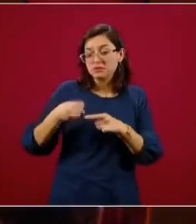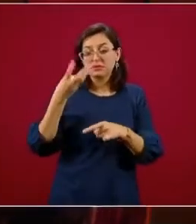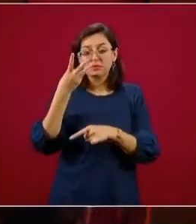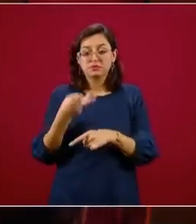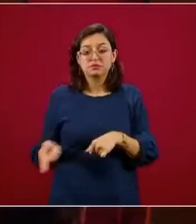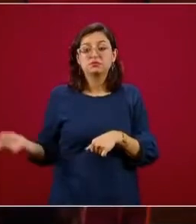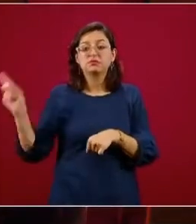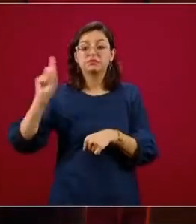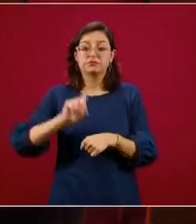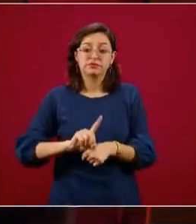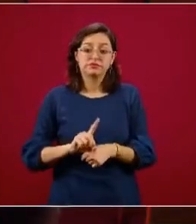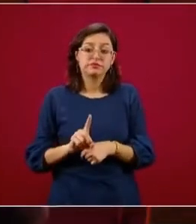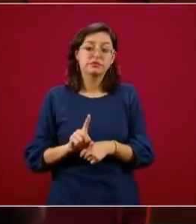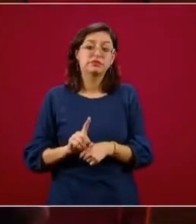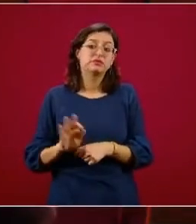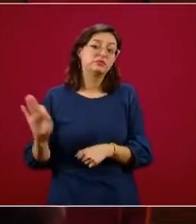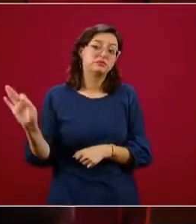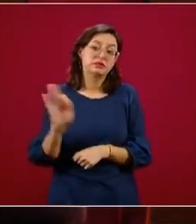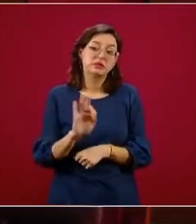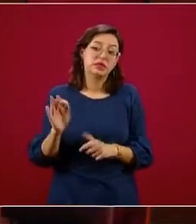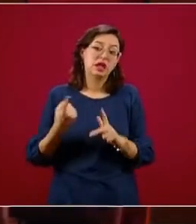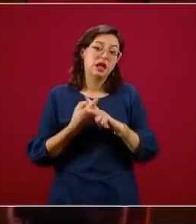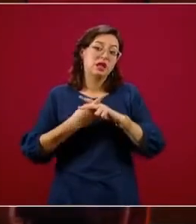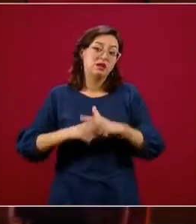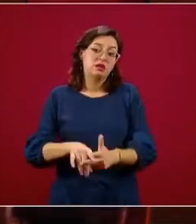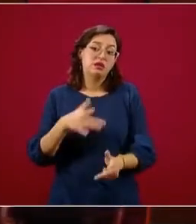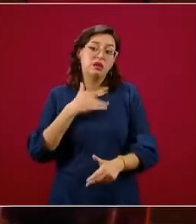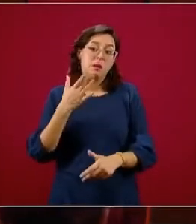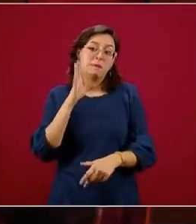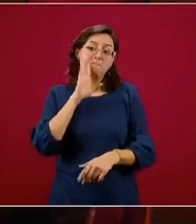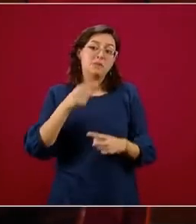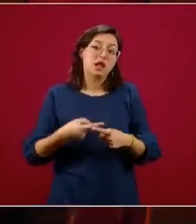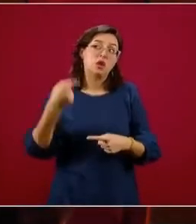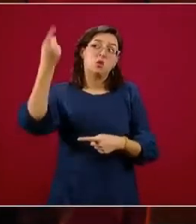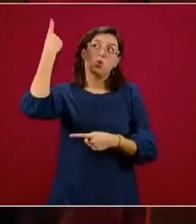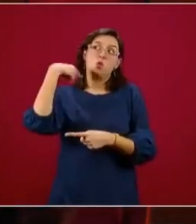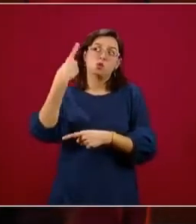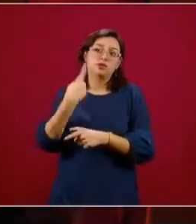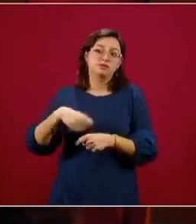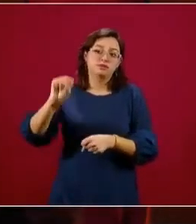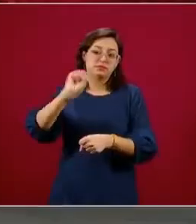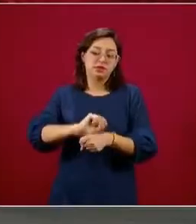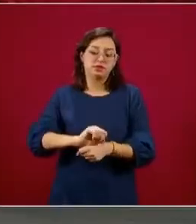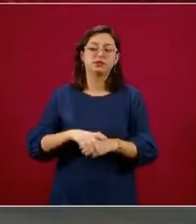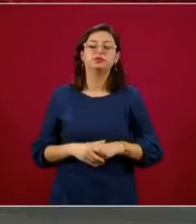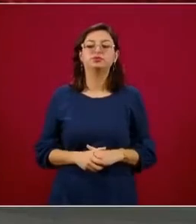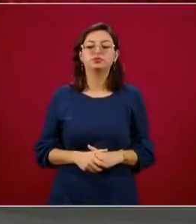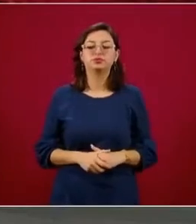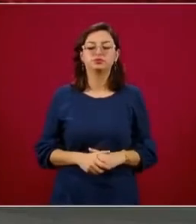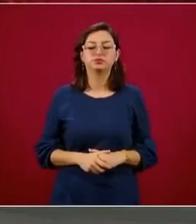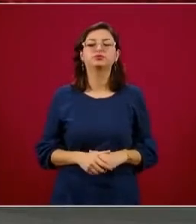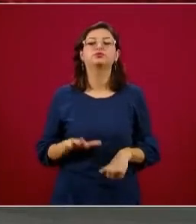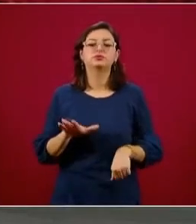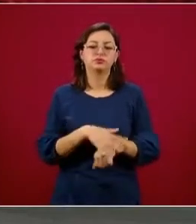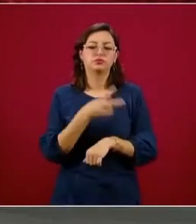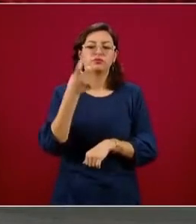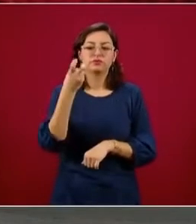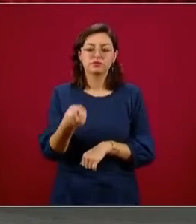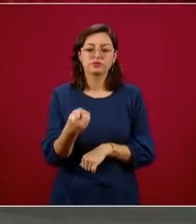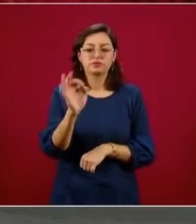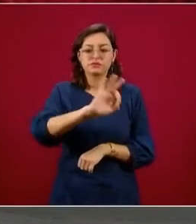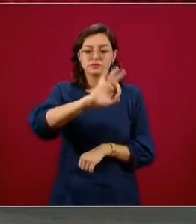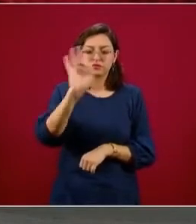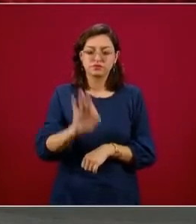días representan a pacientes que igual iniciaron con sintomatología desde la semana pasada. Entonces, por eso ven que el porcentaje